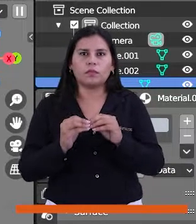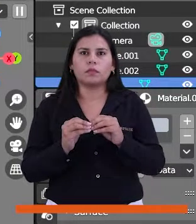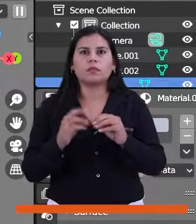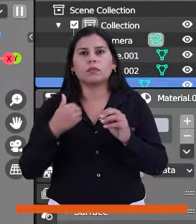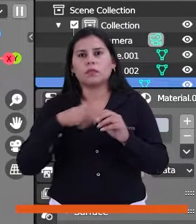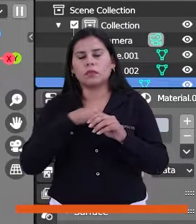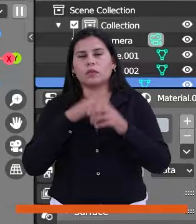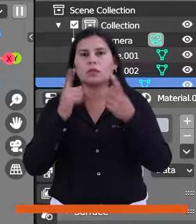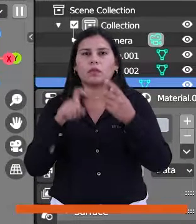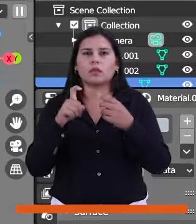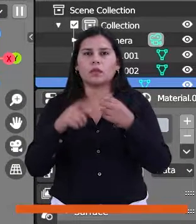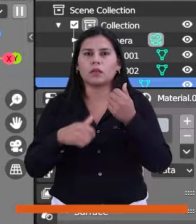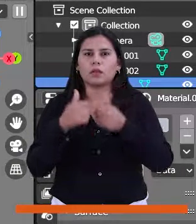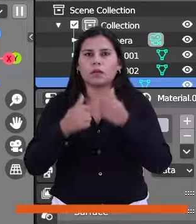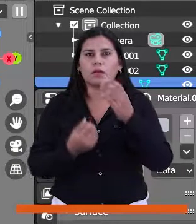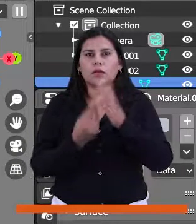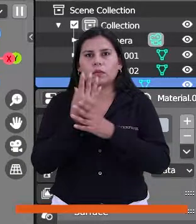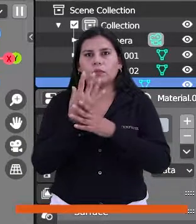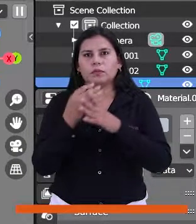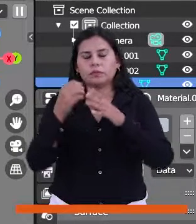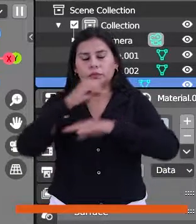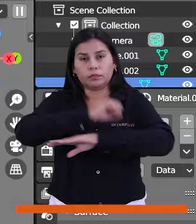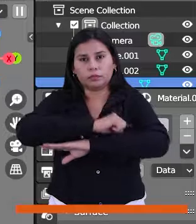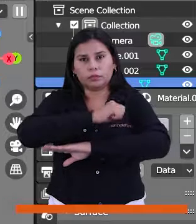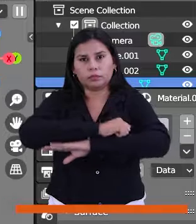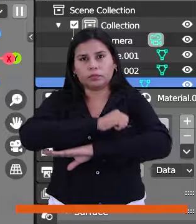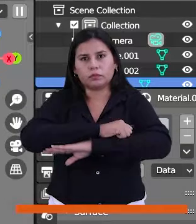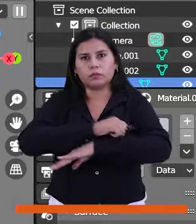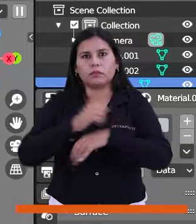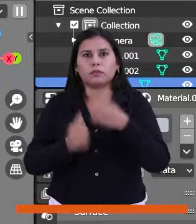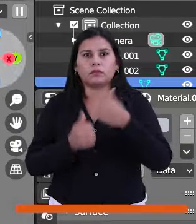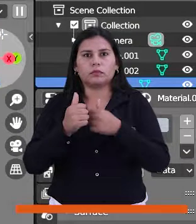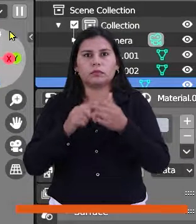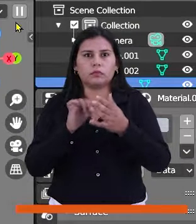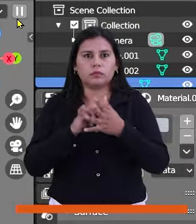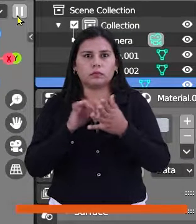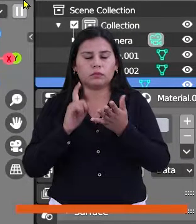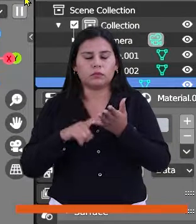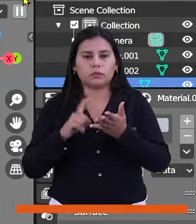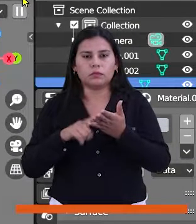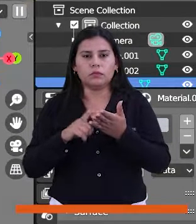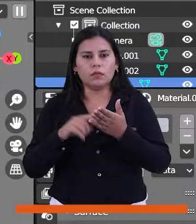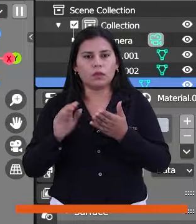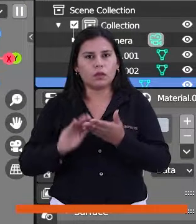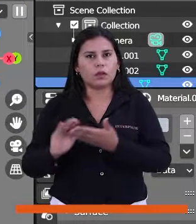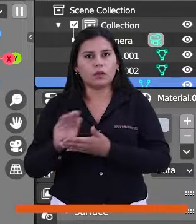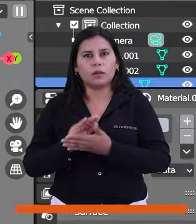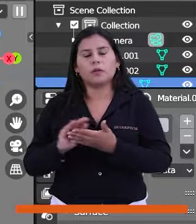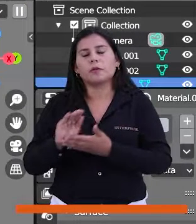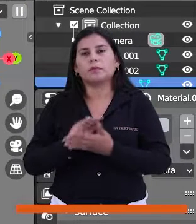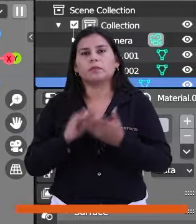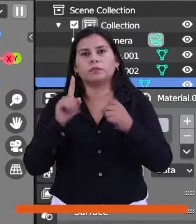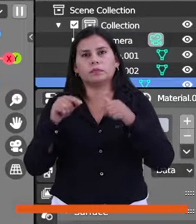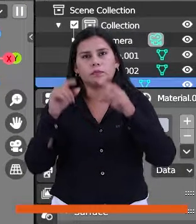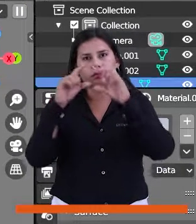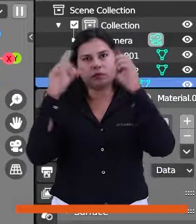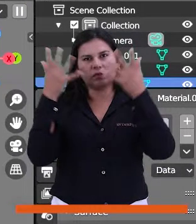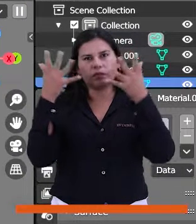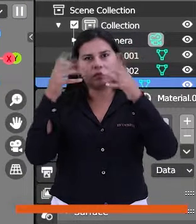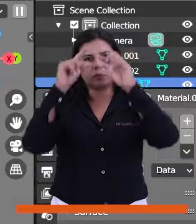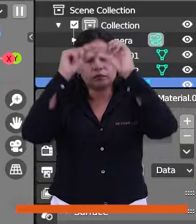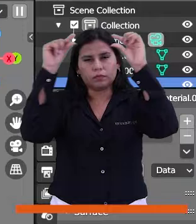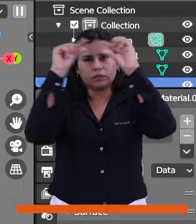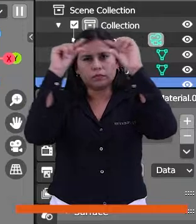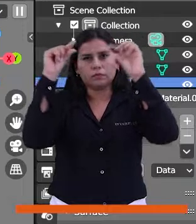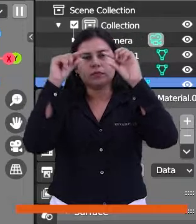Entonces lo que voy a hacer es, voy a sacar una nueva ventana. En este caso voy a colocar el puntero del mouse en la parte, en la esquina